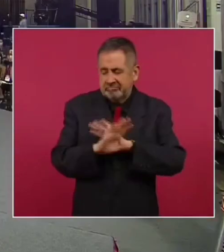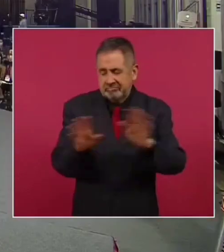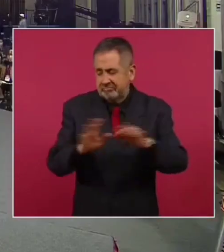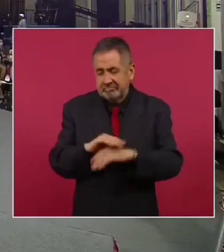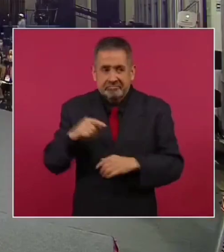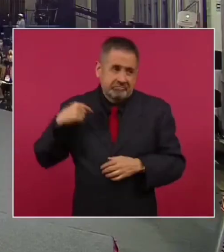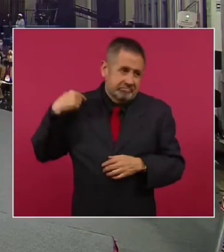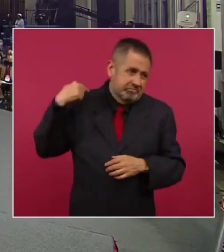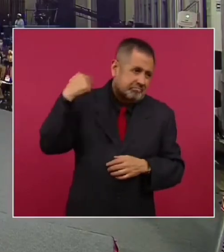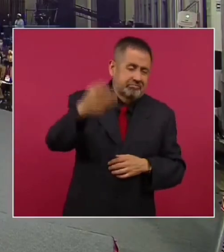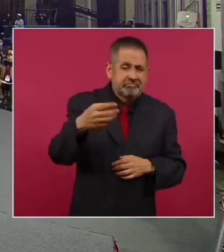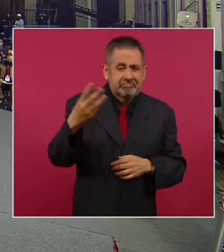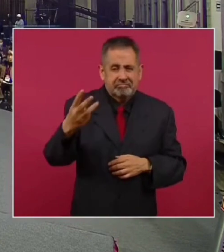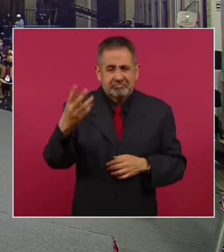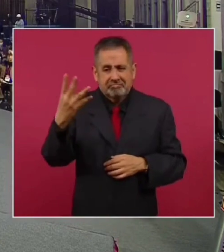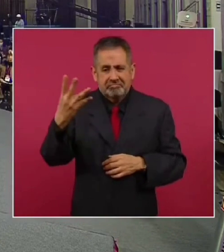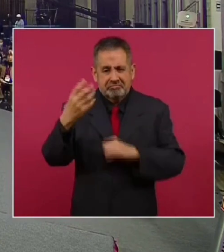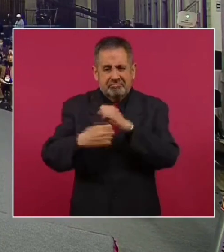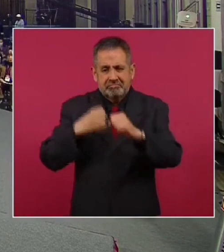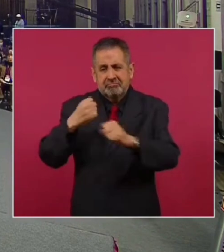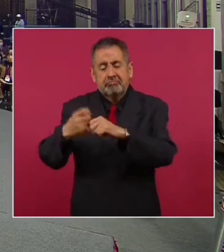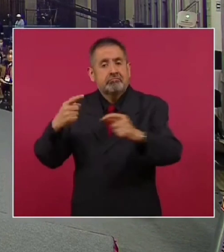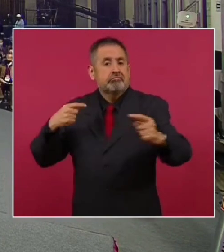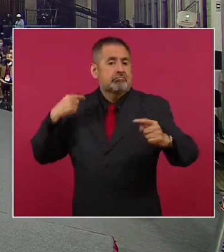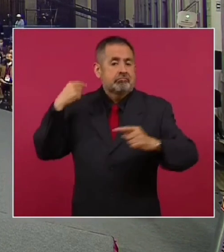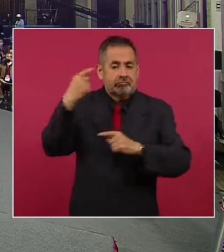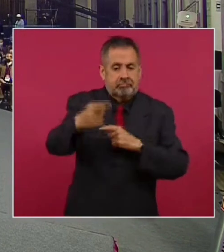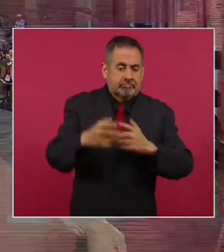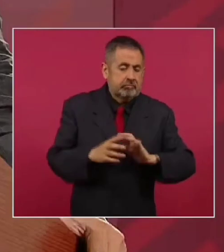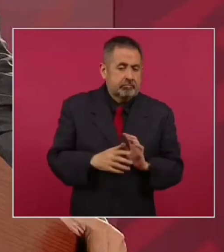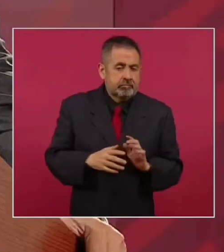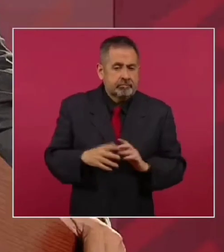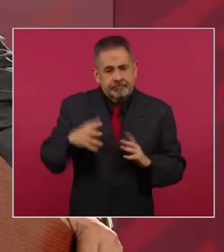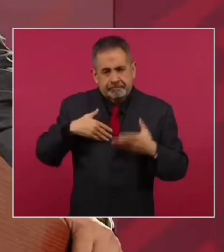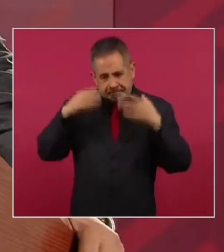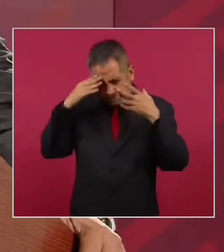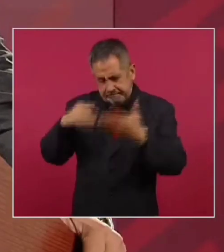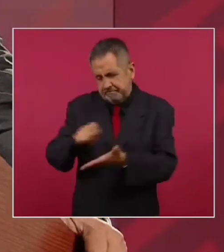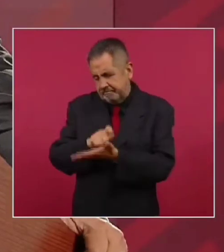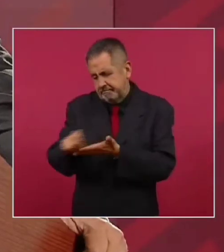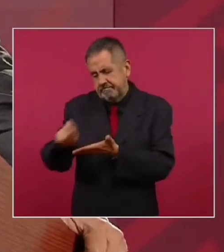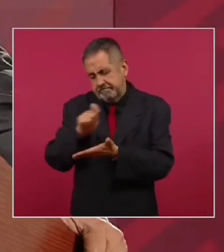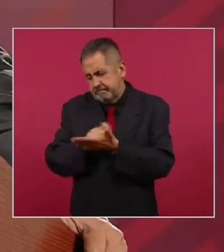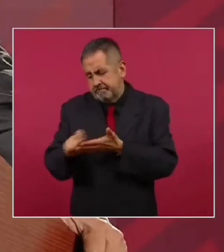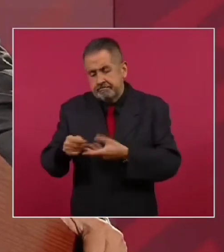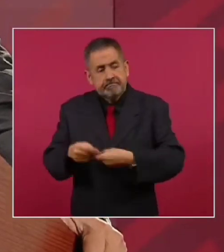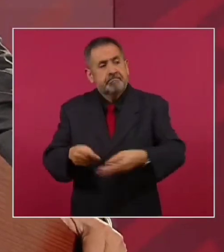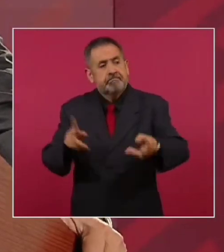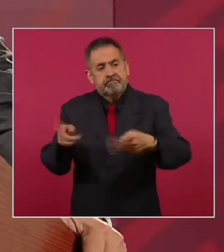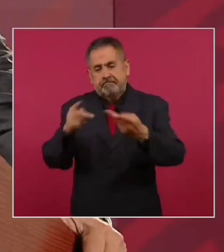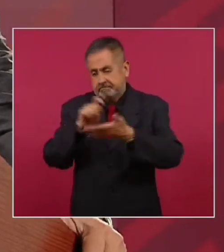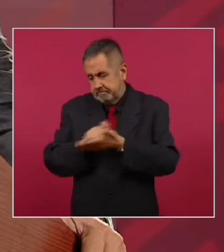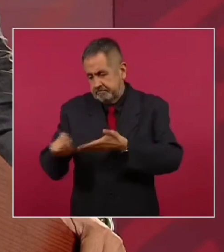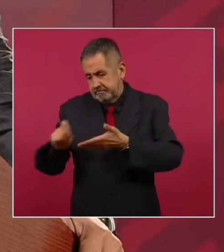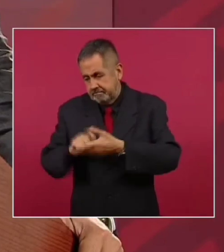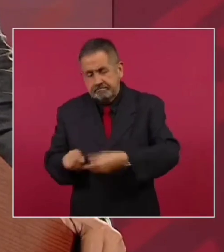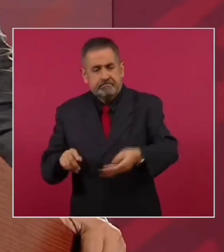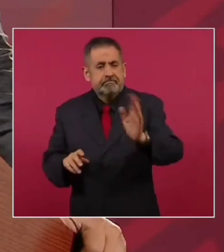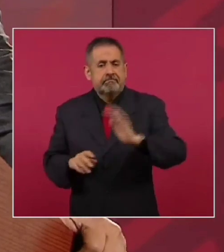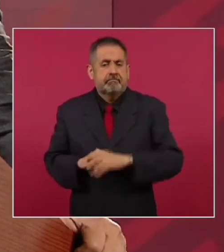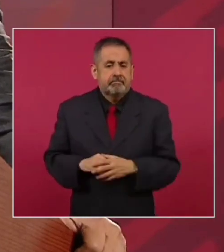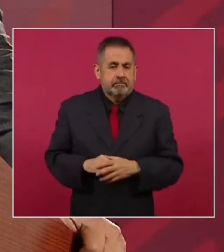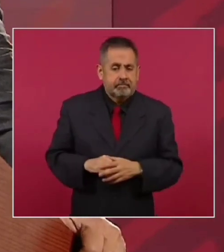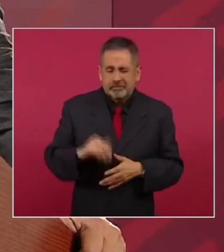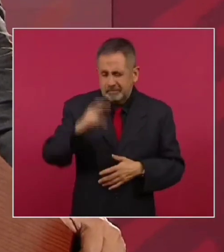años hacia adelante, porque me voy a dedicar a eso, a escribir. Pero es un libro que ya